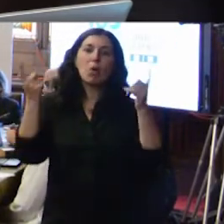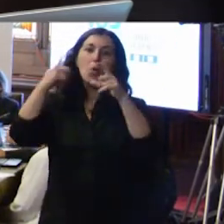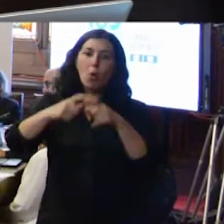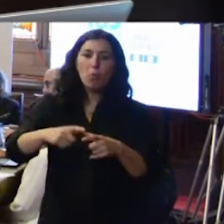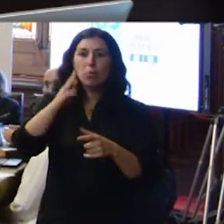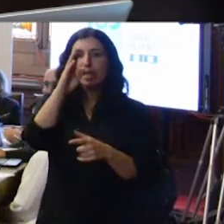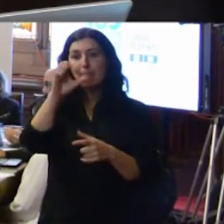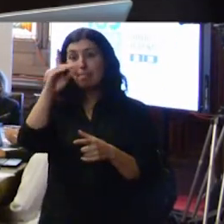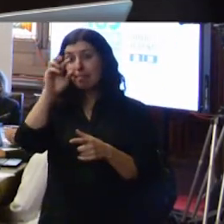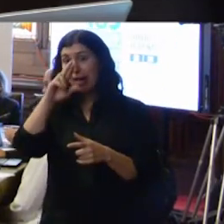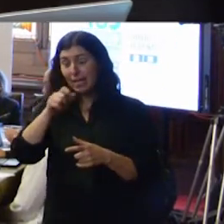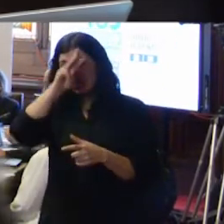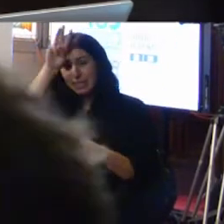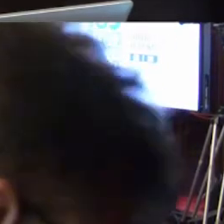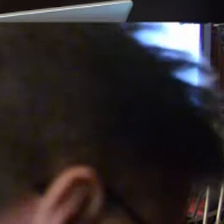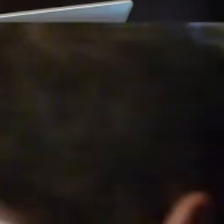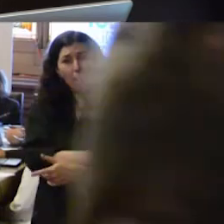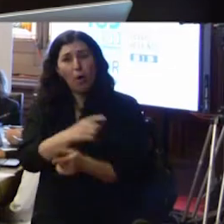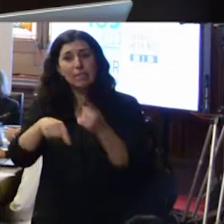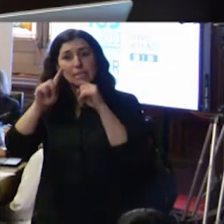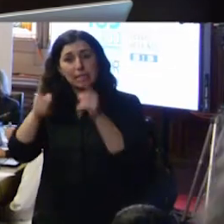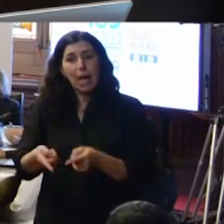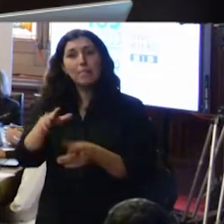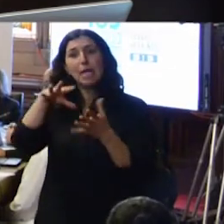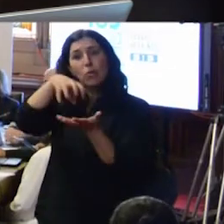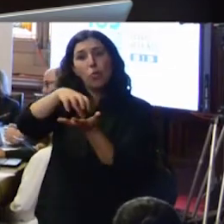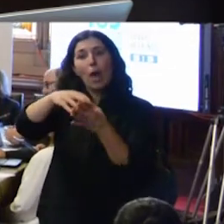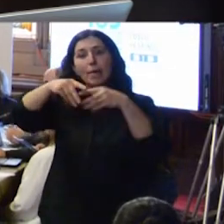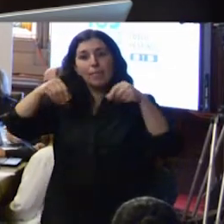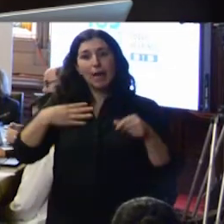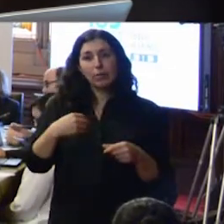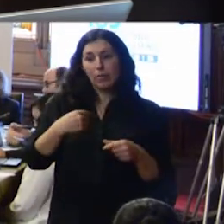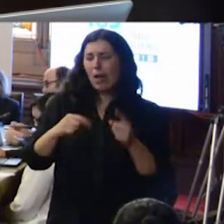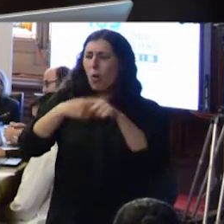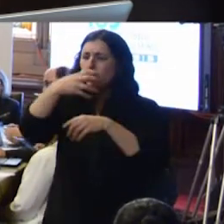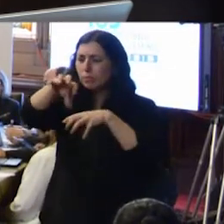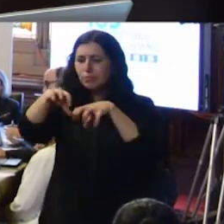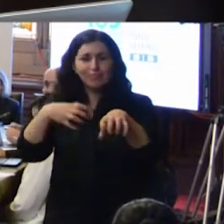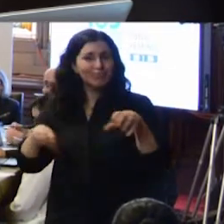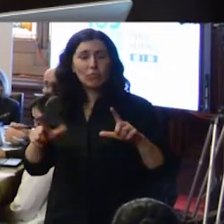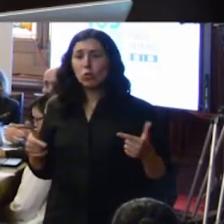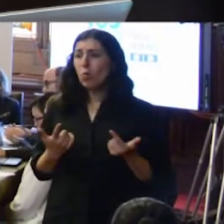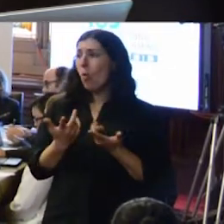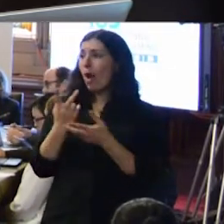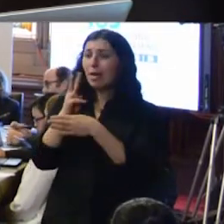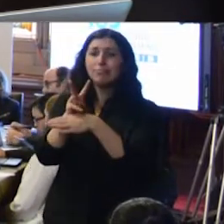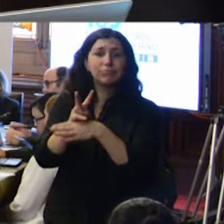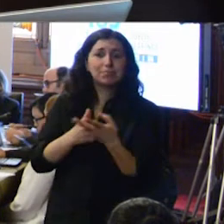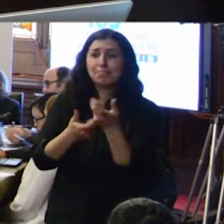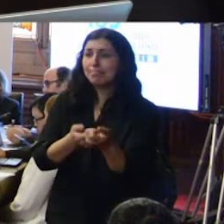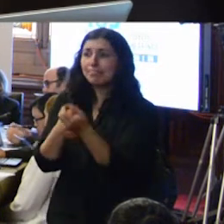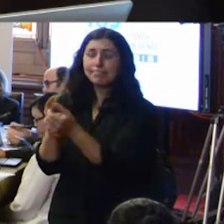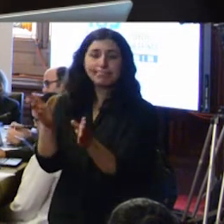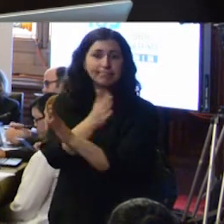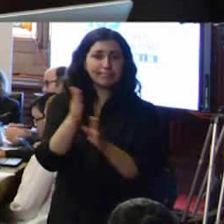comunidades indígenas Nobel afectadas por la hidroeléctrica Barro Blanco y otras áreas rurales, han quedado completamente desprotegidas.